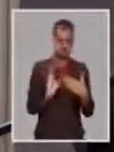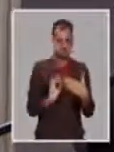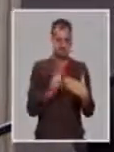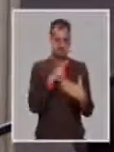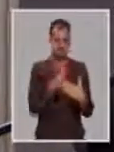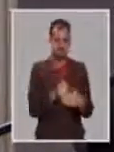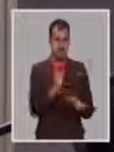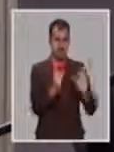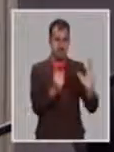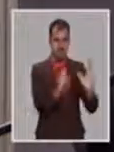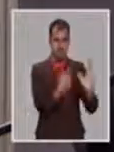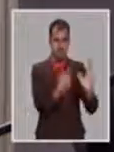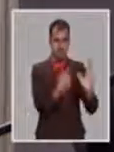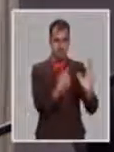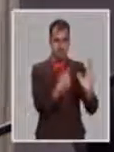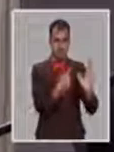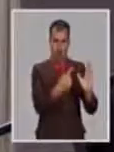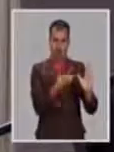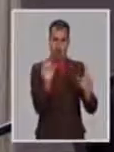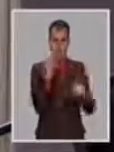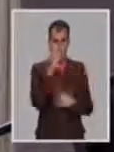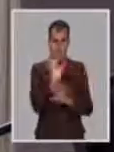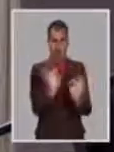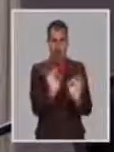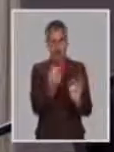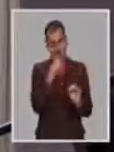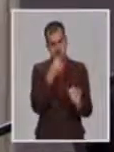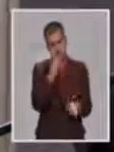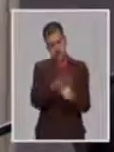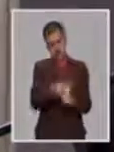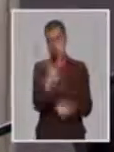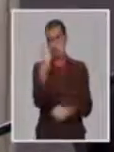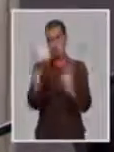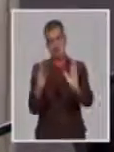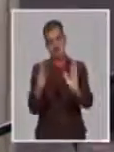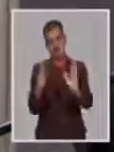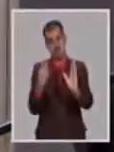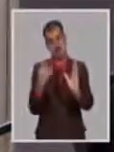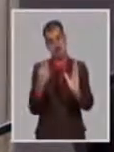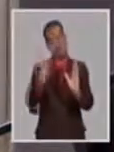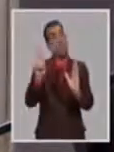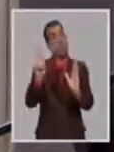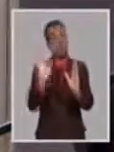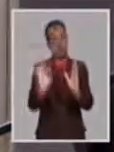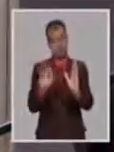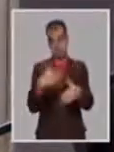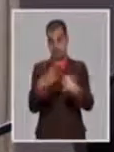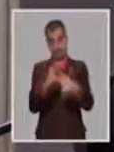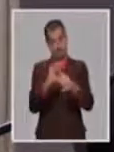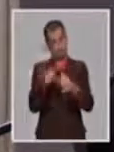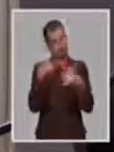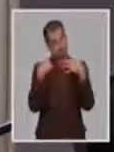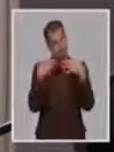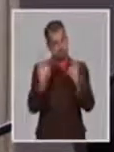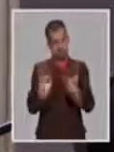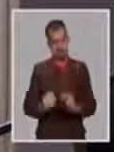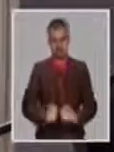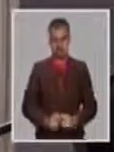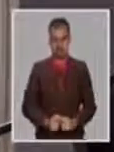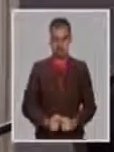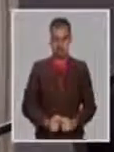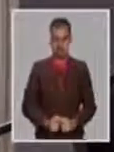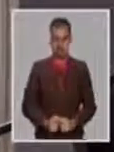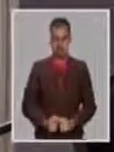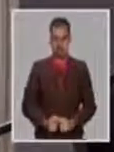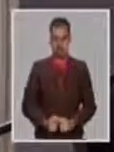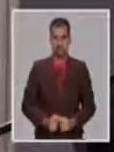fase 2 sin terminar la fase 1 y que empecemos la fase 3 con una data parcial del fase 2. Y eso ha sido muy importante.